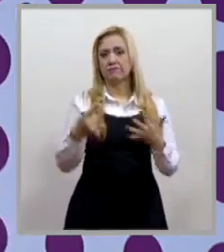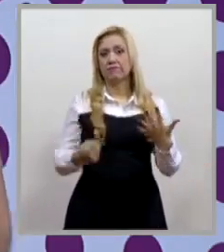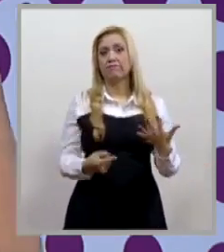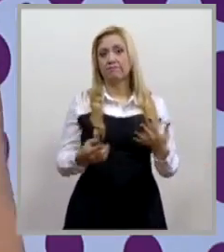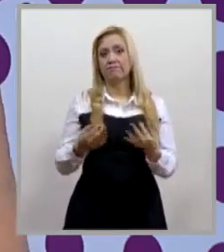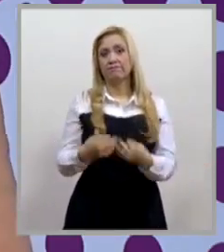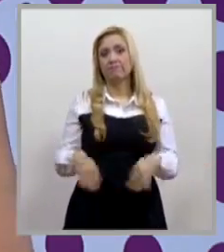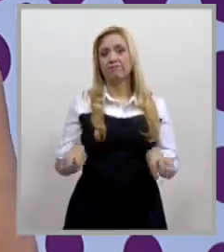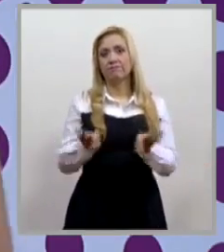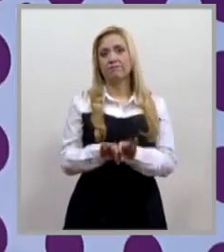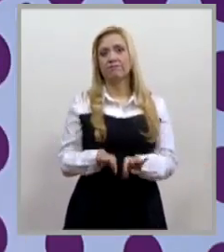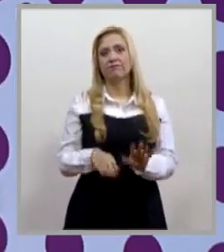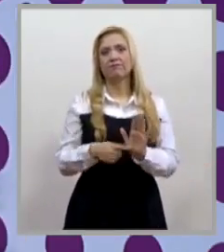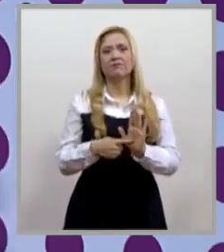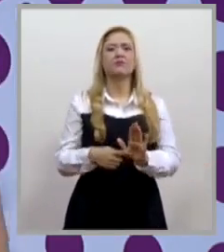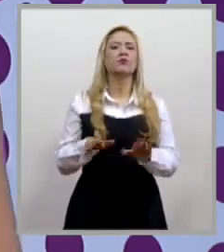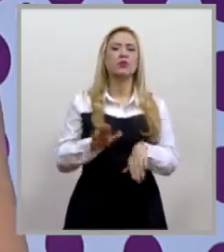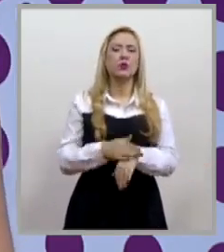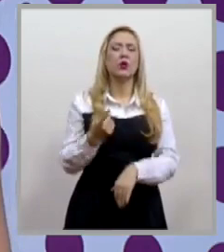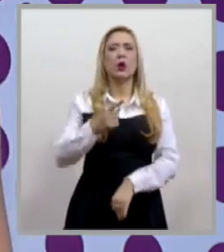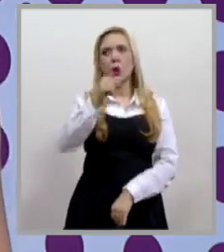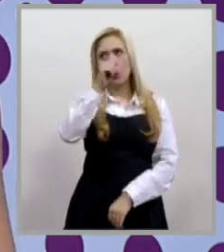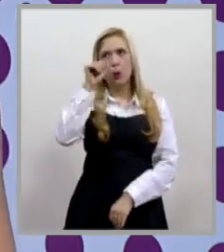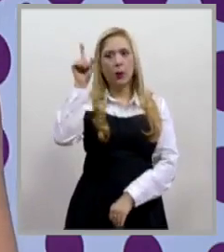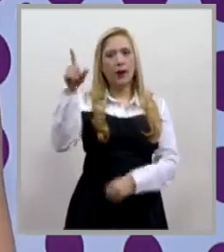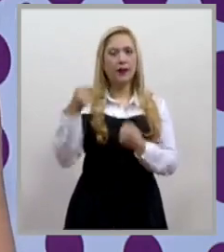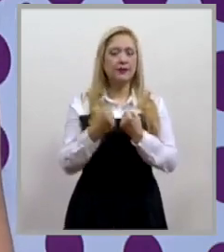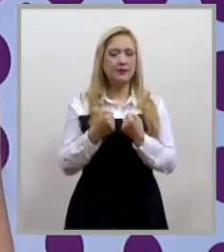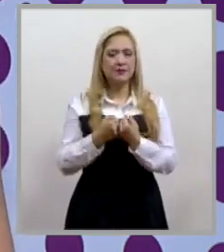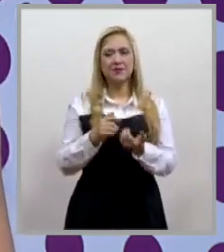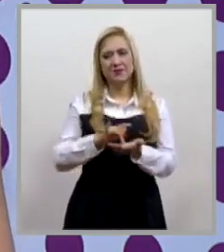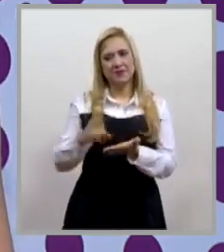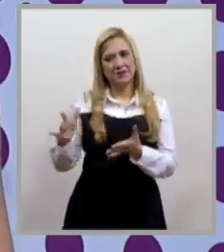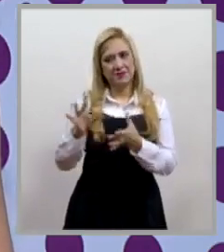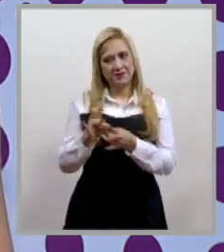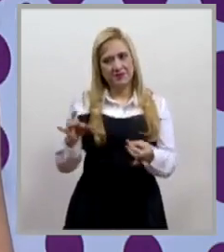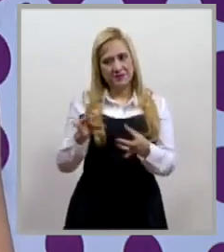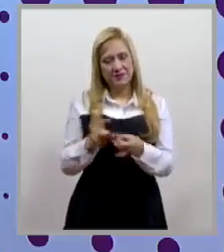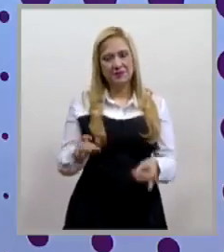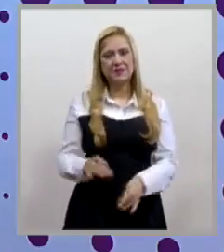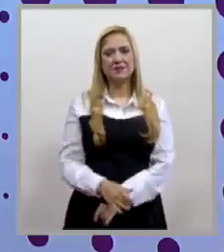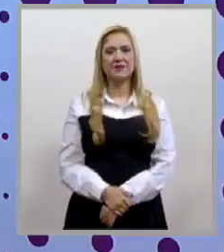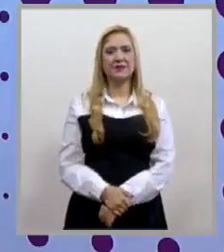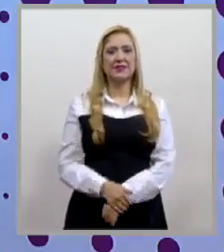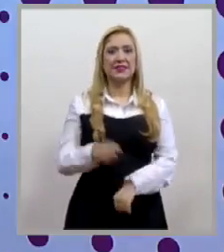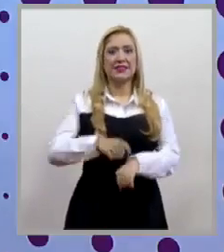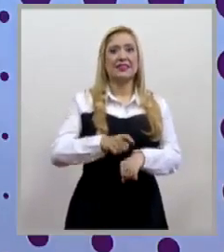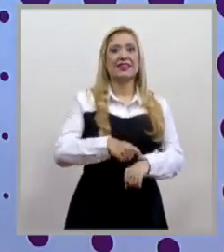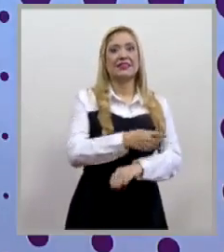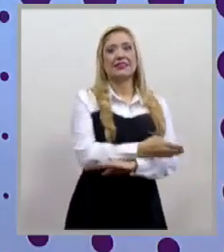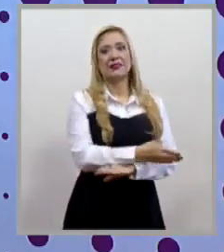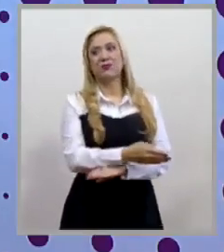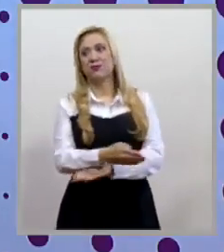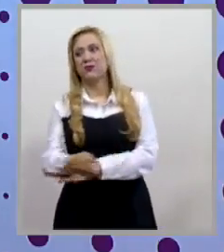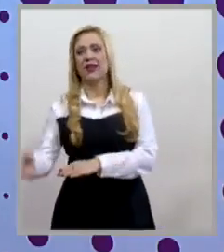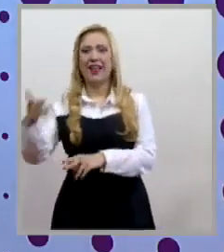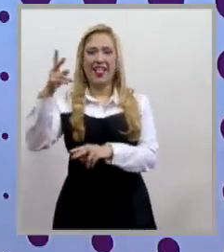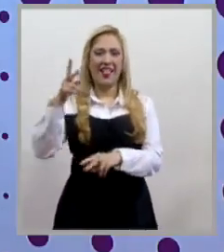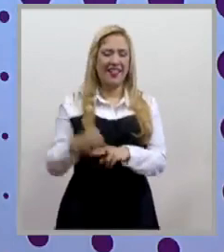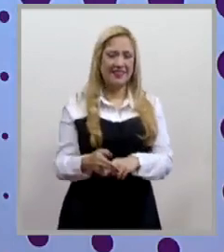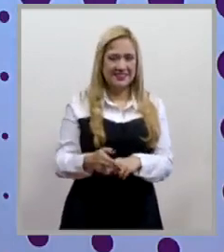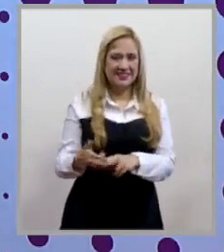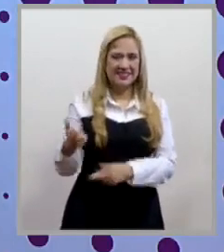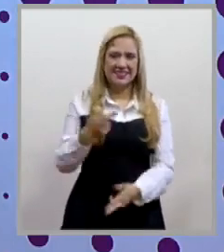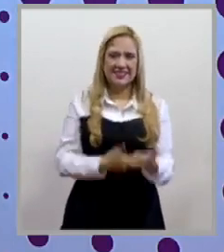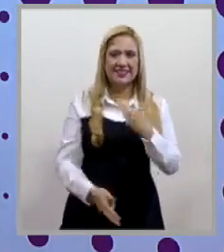que nos explican por qué Juárez, ¿no? Claro, pues muchas gracias por la contextualización. Se nos ha ido volando este primer bloque. Les recuerdo a